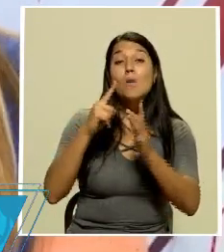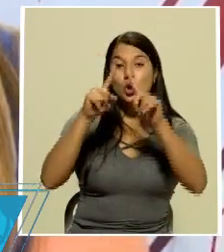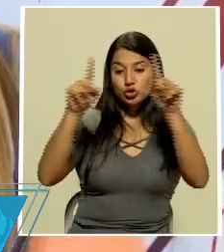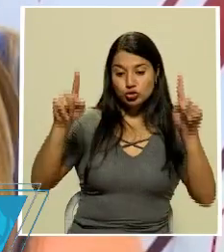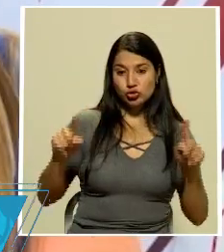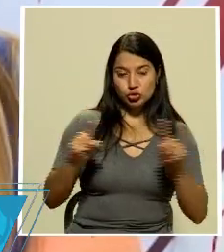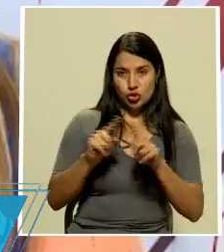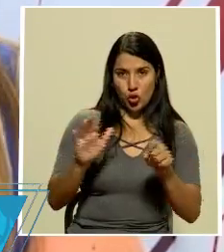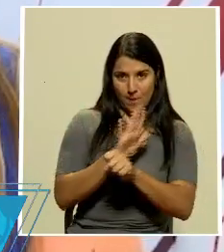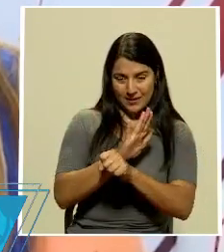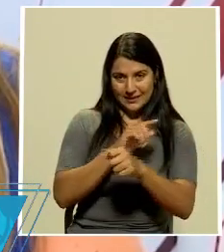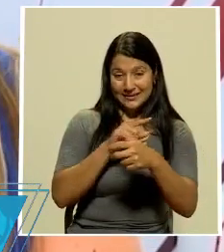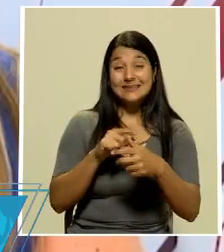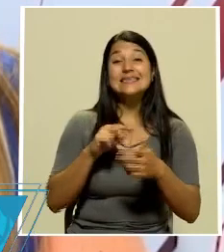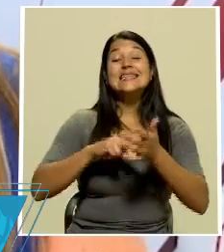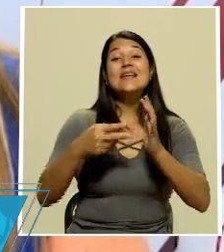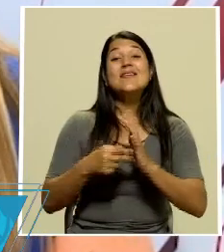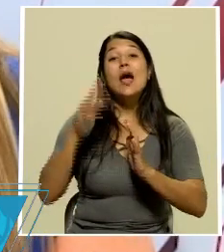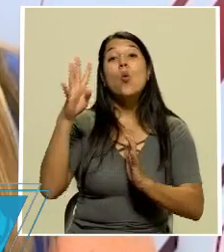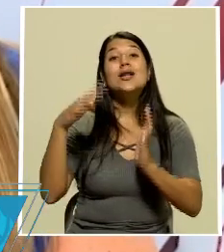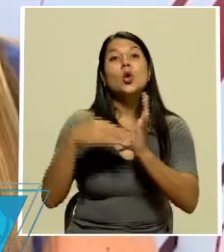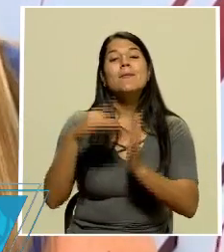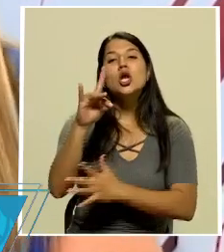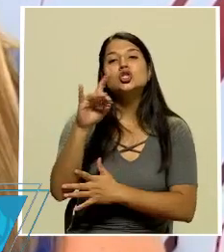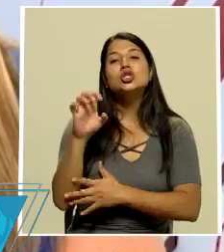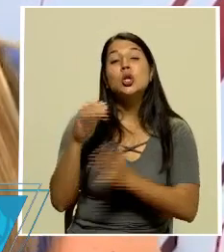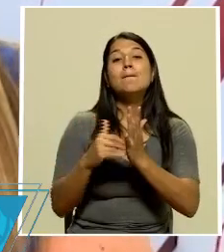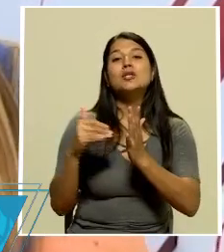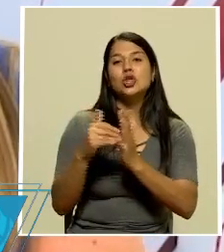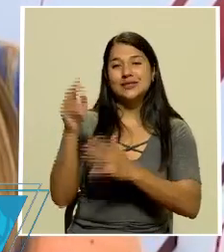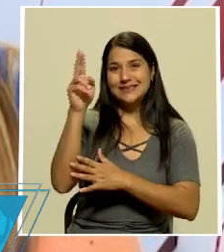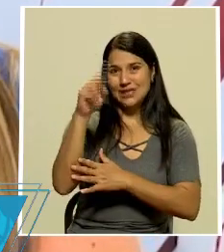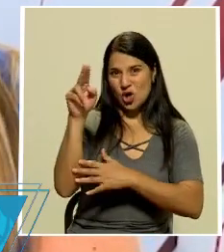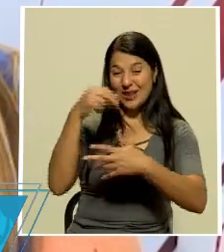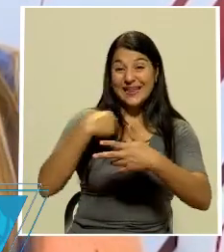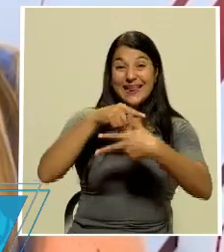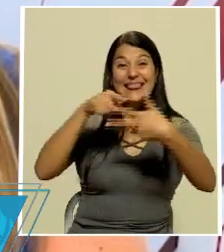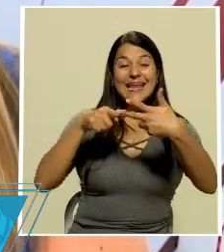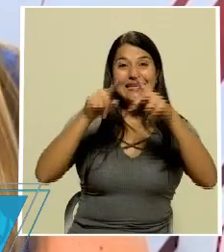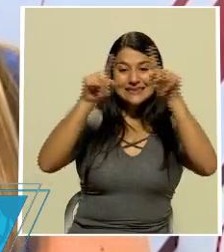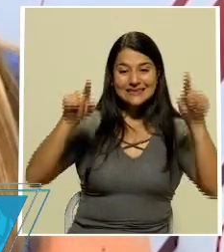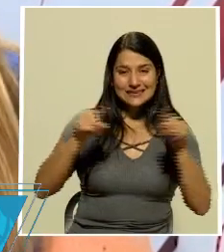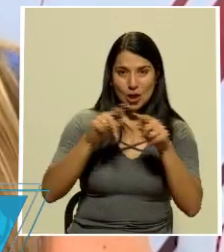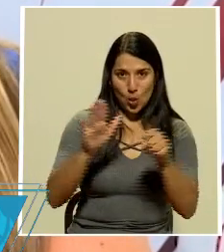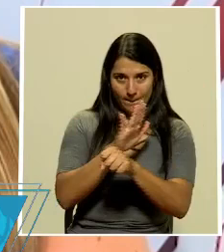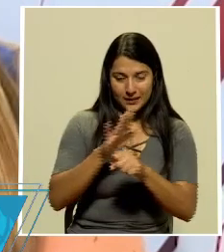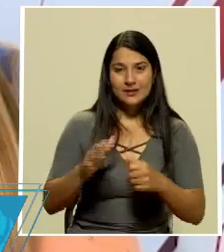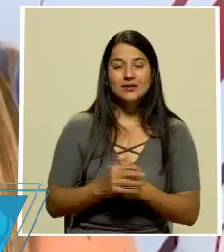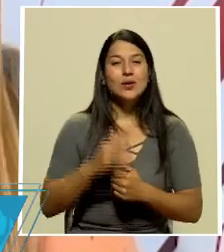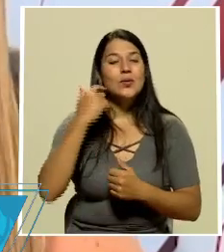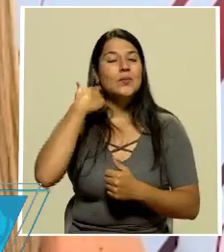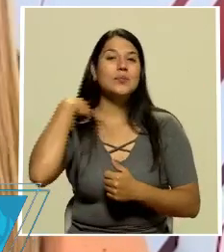emisiones, serían 4.800 millones de colones en las 3 emisiones. El precio va a ser de 80.000 colones el entero